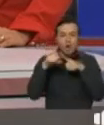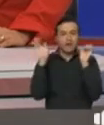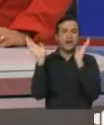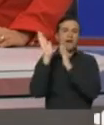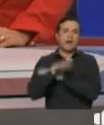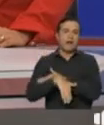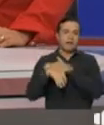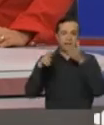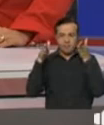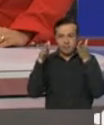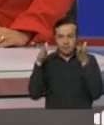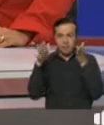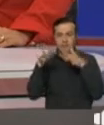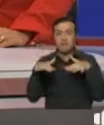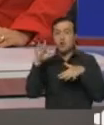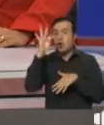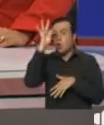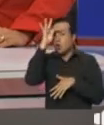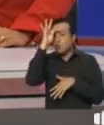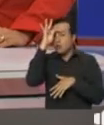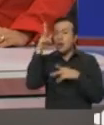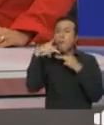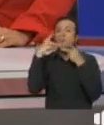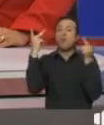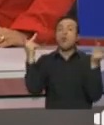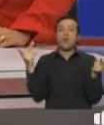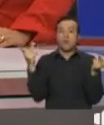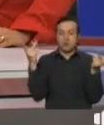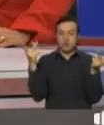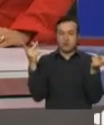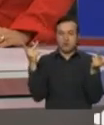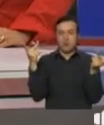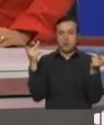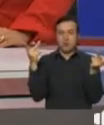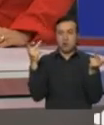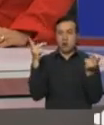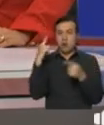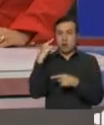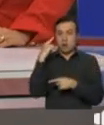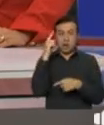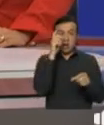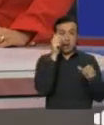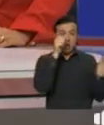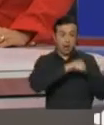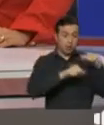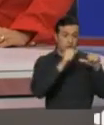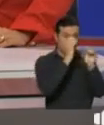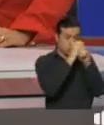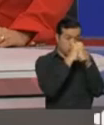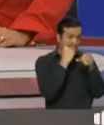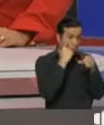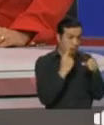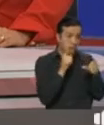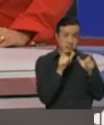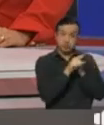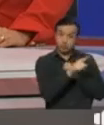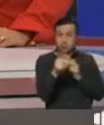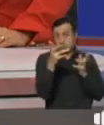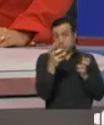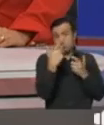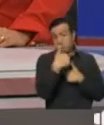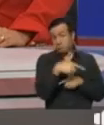sean atendidos en el sistema de la Red Pública de Salud. La prueba en laboratorios privados las podrán realizar quienes